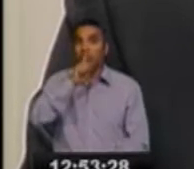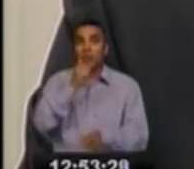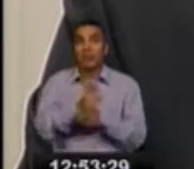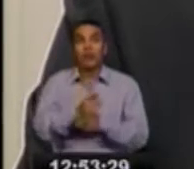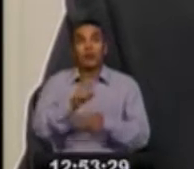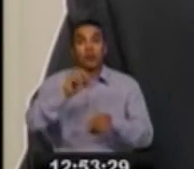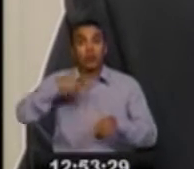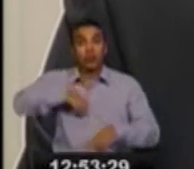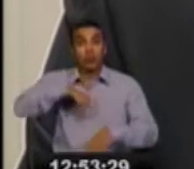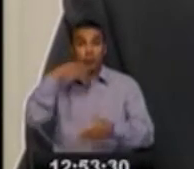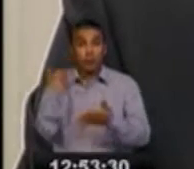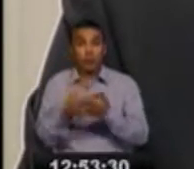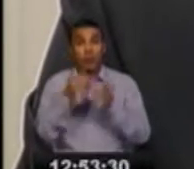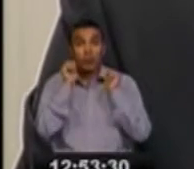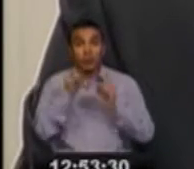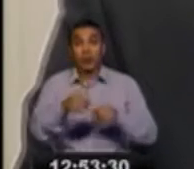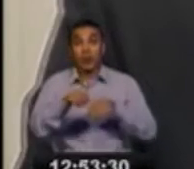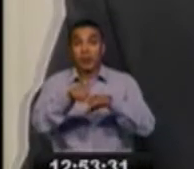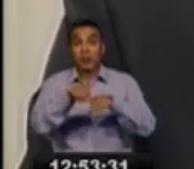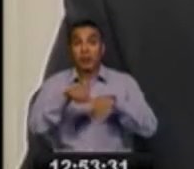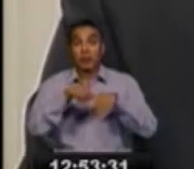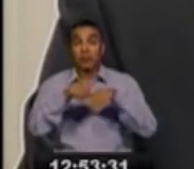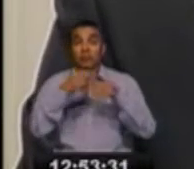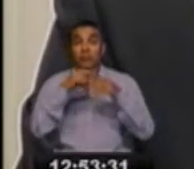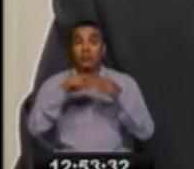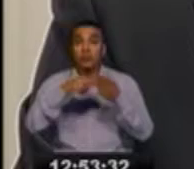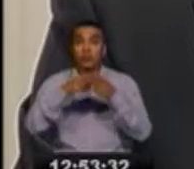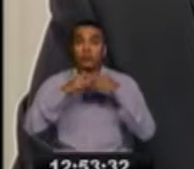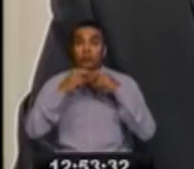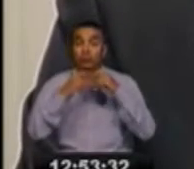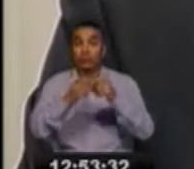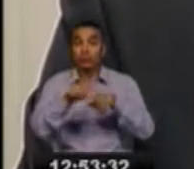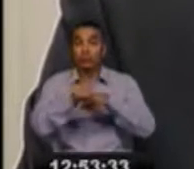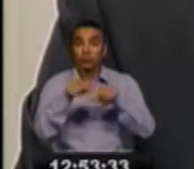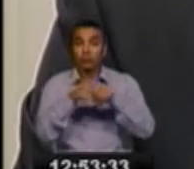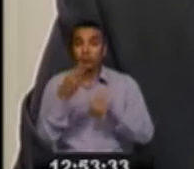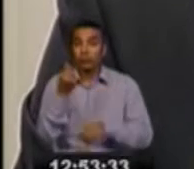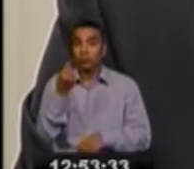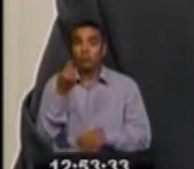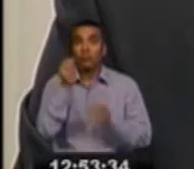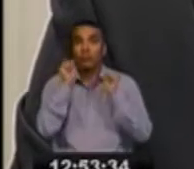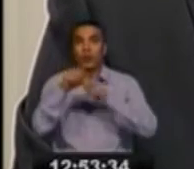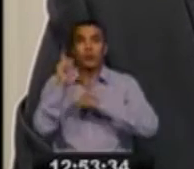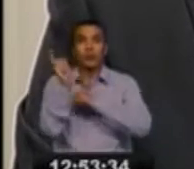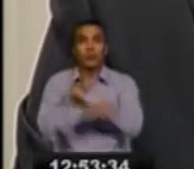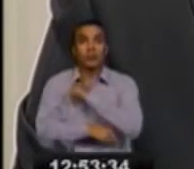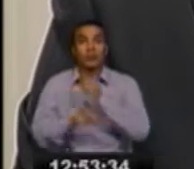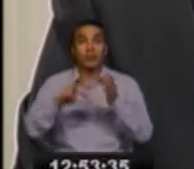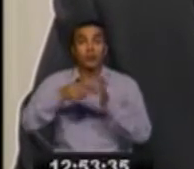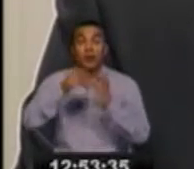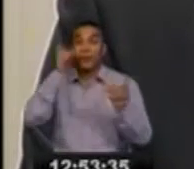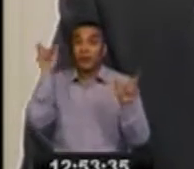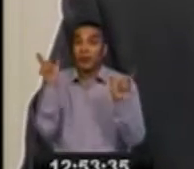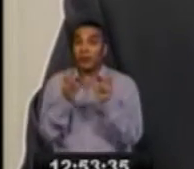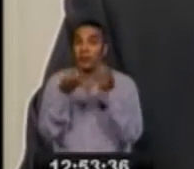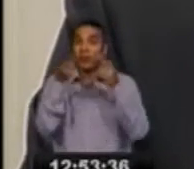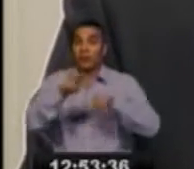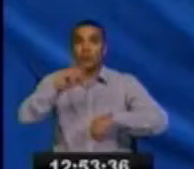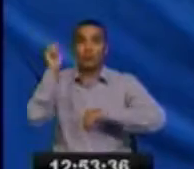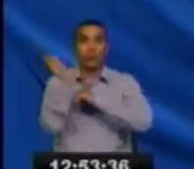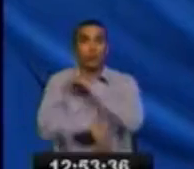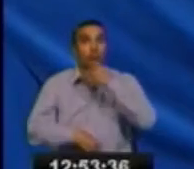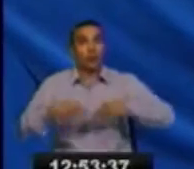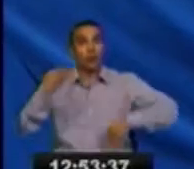se lo logra comprobar a través de una auditoría, pueden recaer sanciones en lo electoral y, si esto llega a fiscalía, también en lo